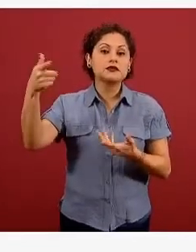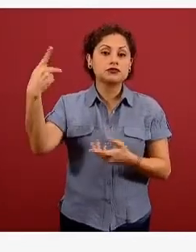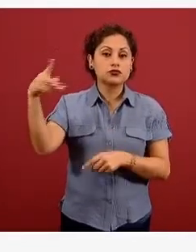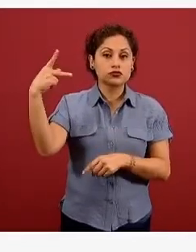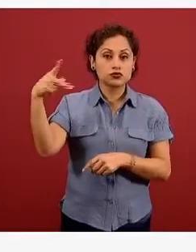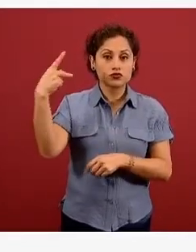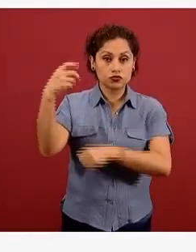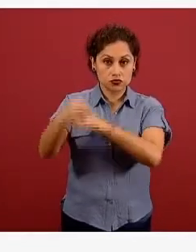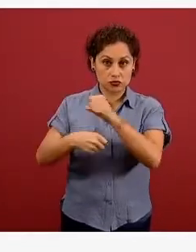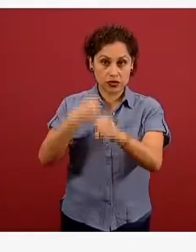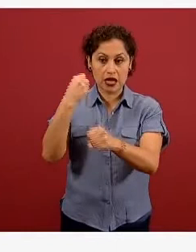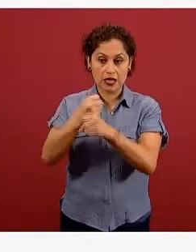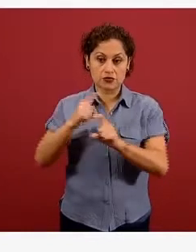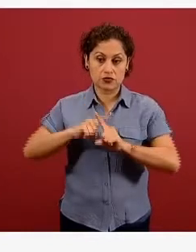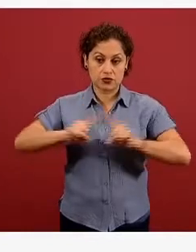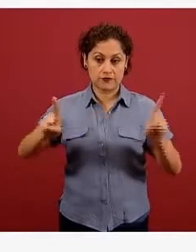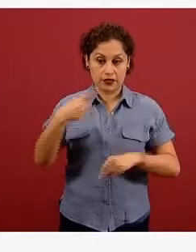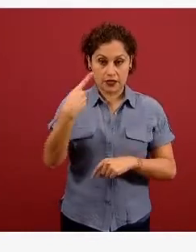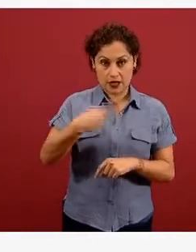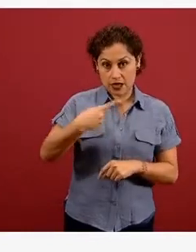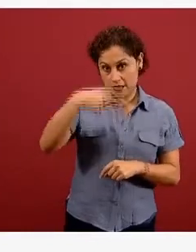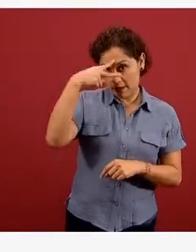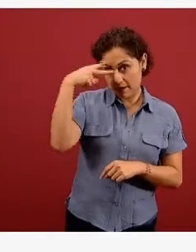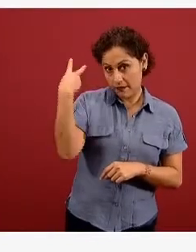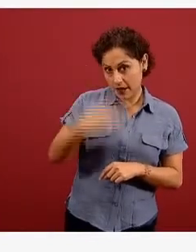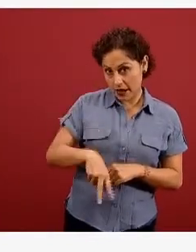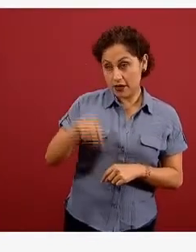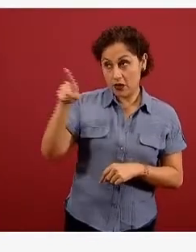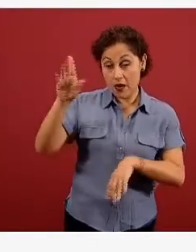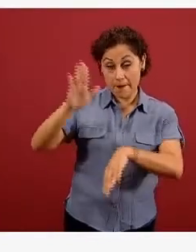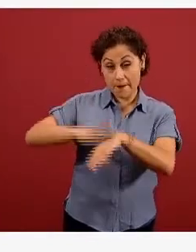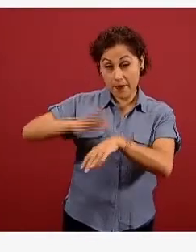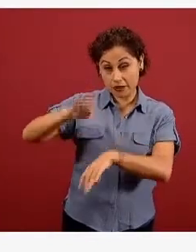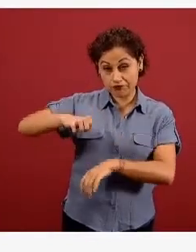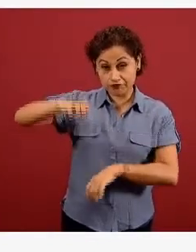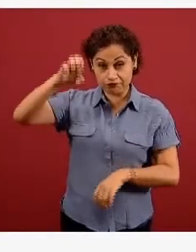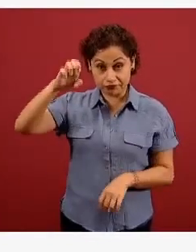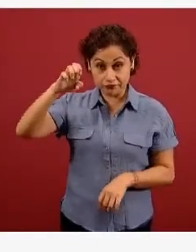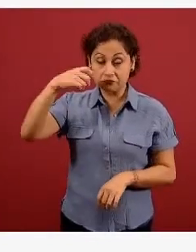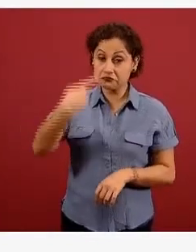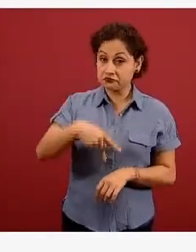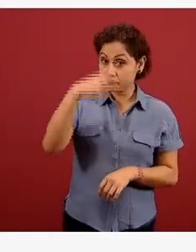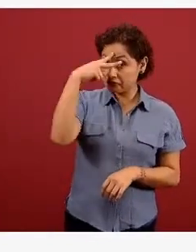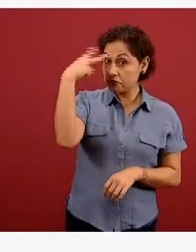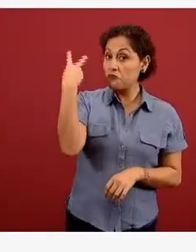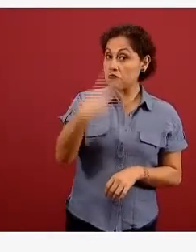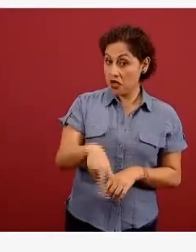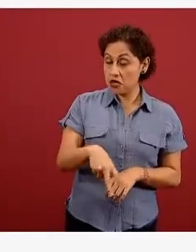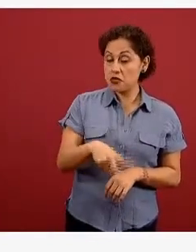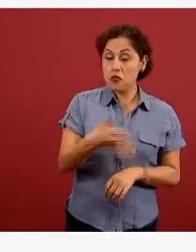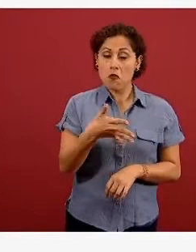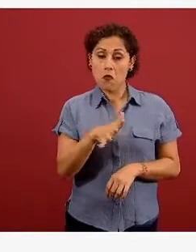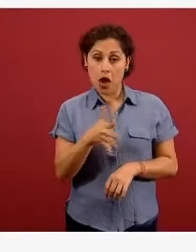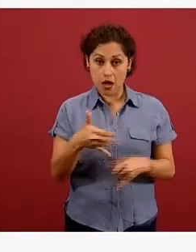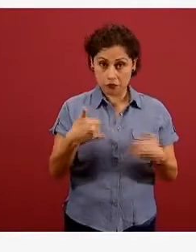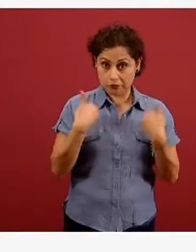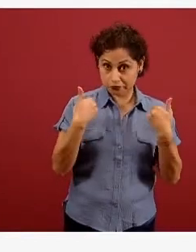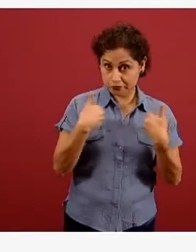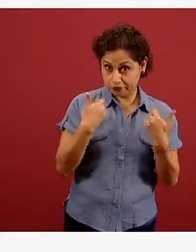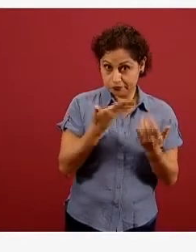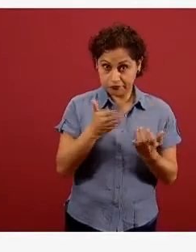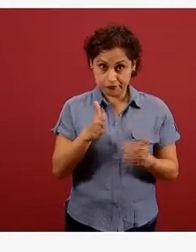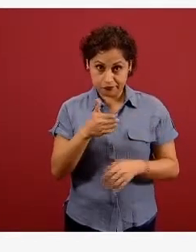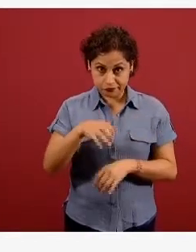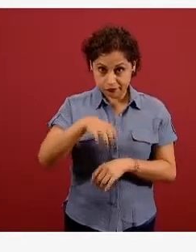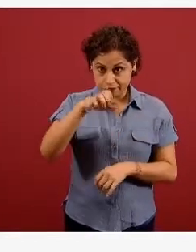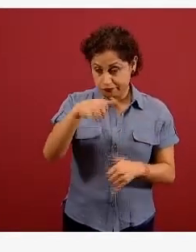población, 10 o 12 años mayores que la población mexicana, en México tenemos una población relativamente joven.